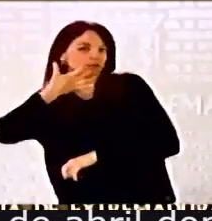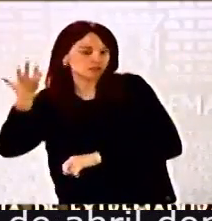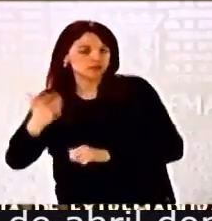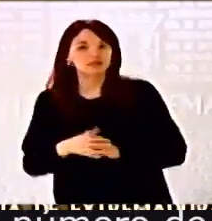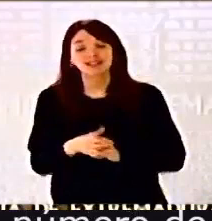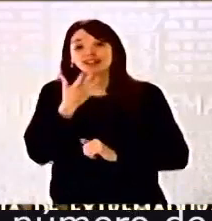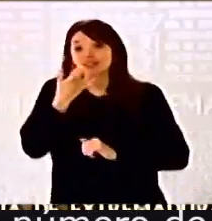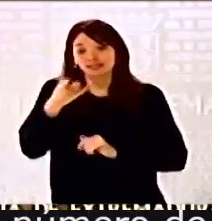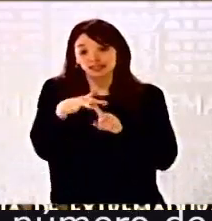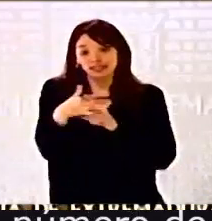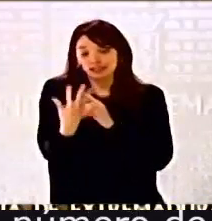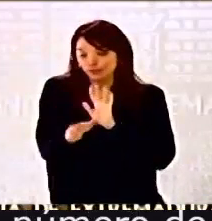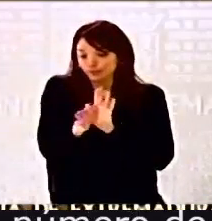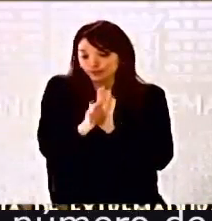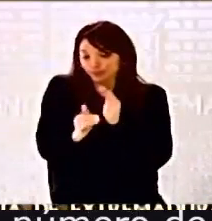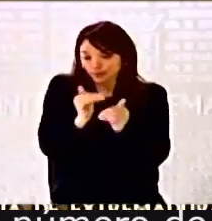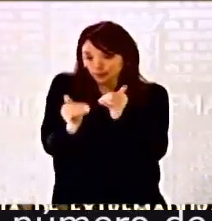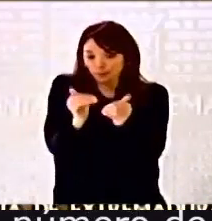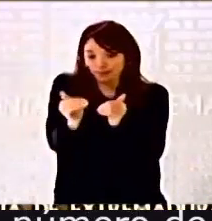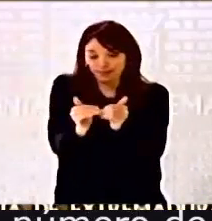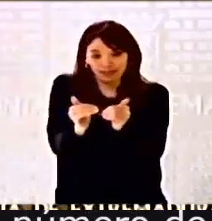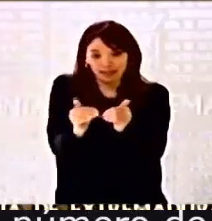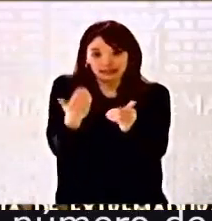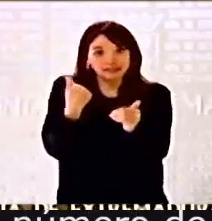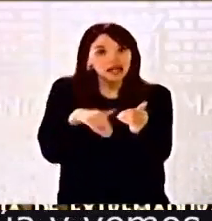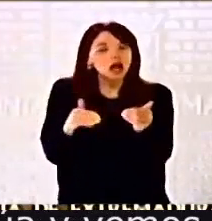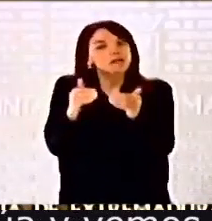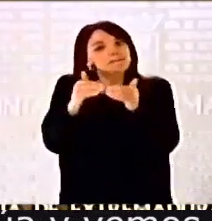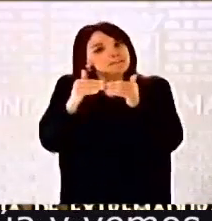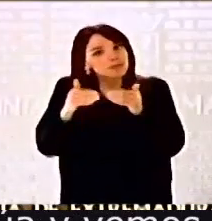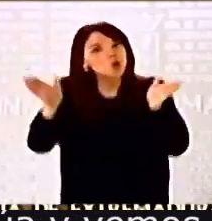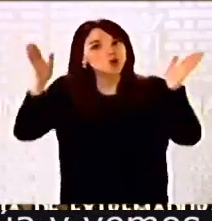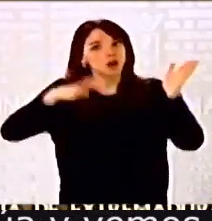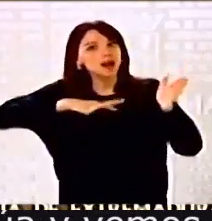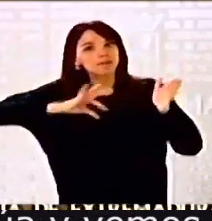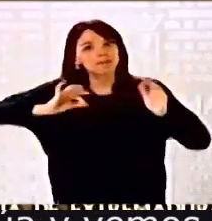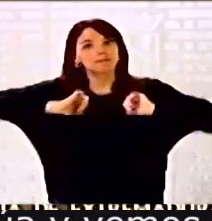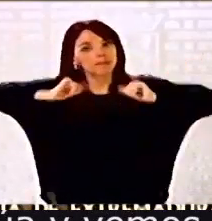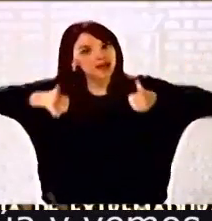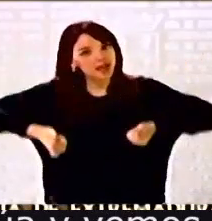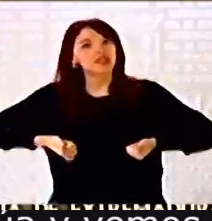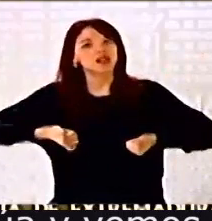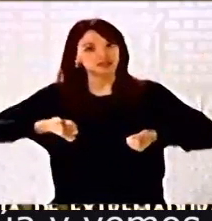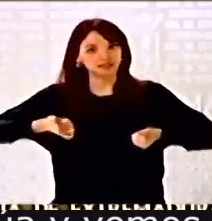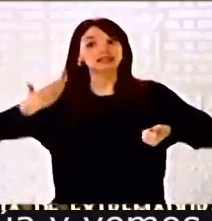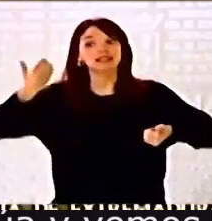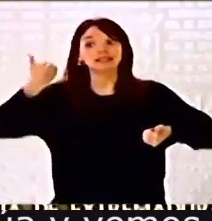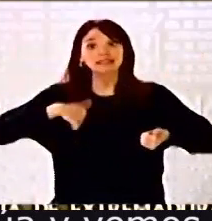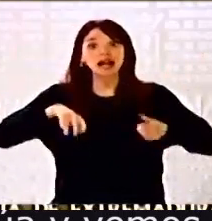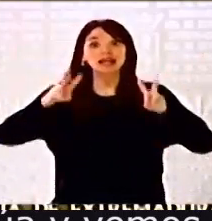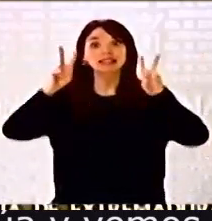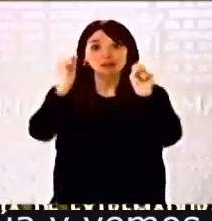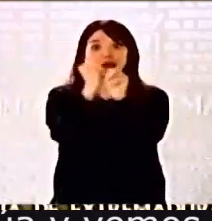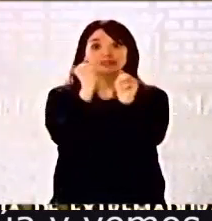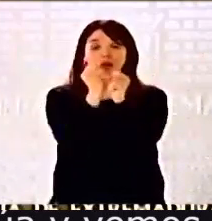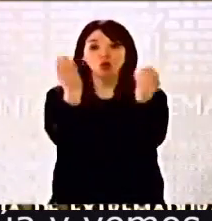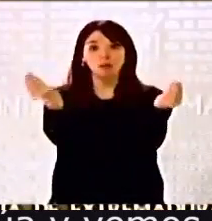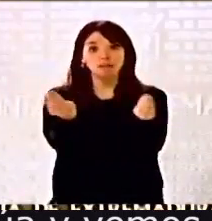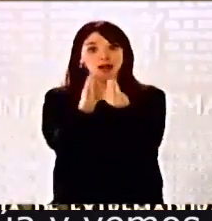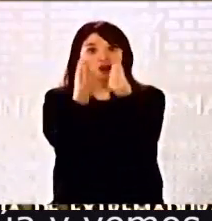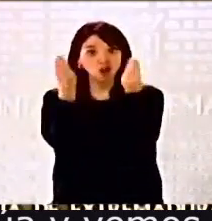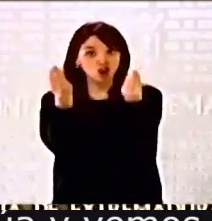esto continúa y vemos la luz al final del túnel y empieza a abrirse y empieza a activarse todo lo que tiene que ver con el mercado de trabajo, la encuesta que se